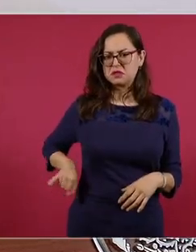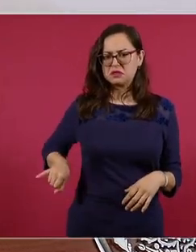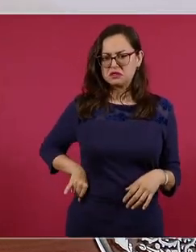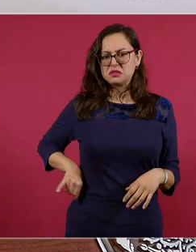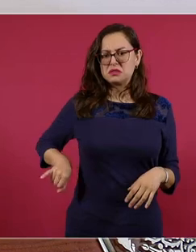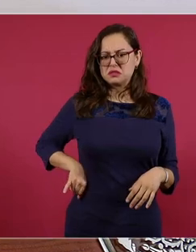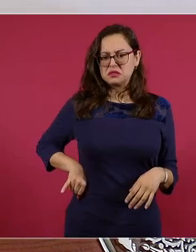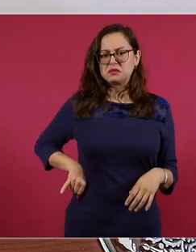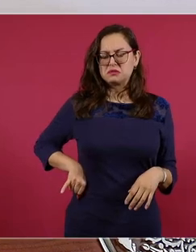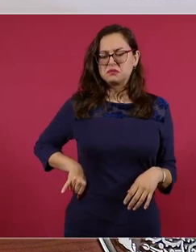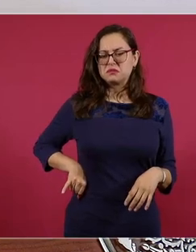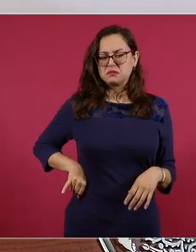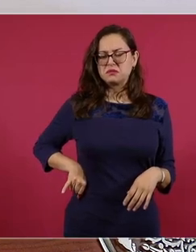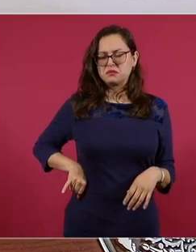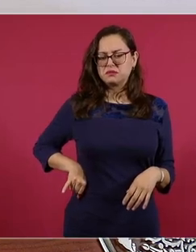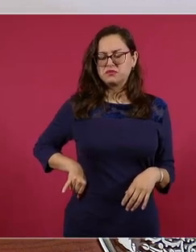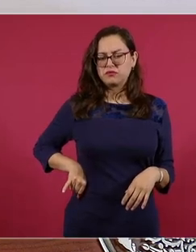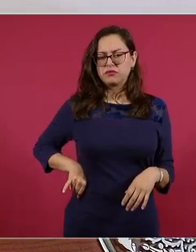Cuando